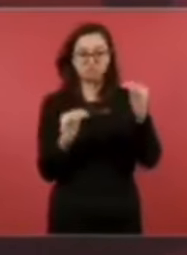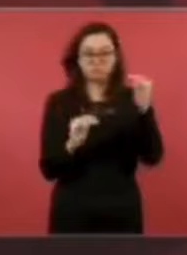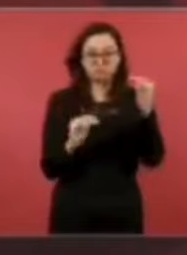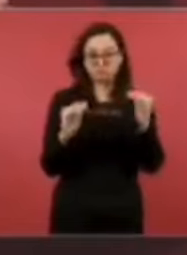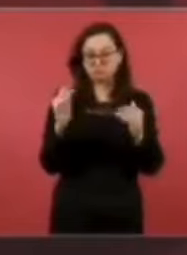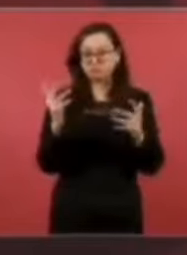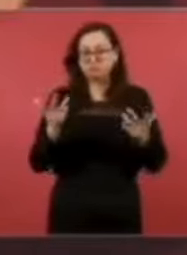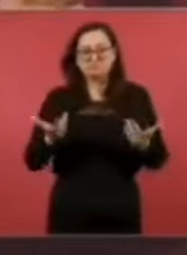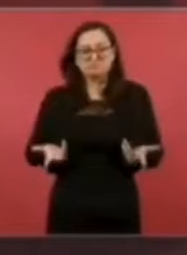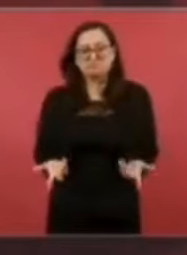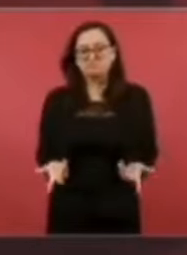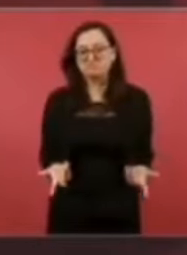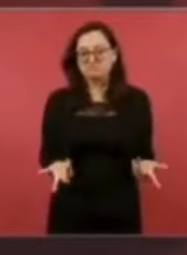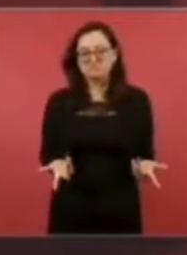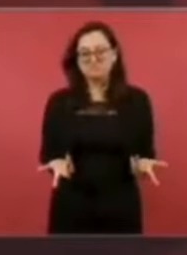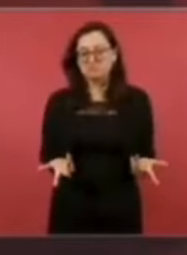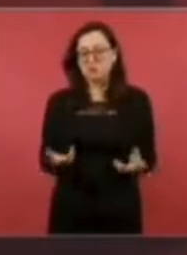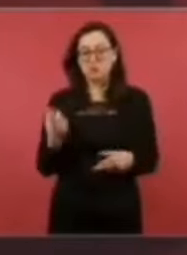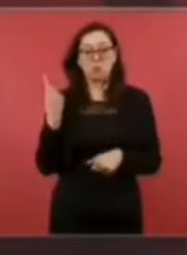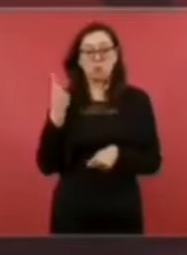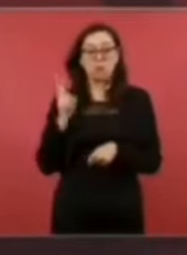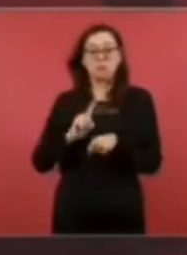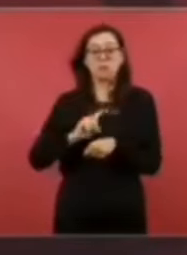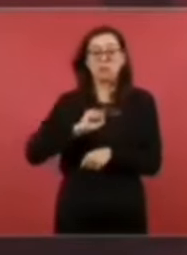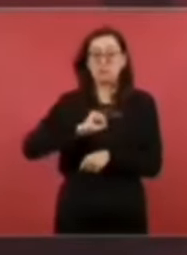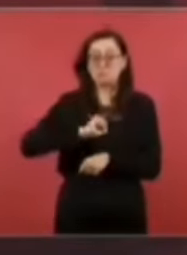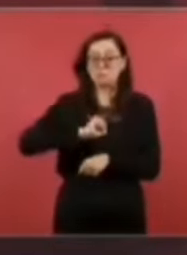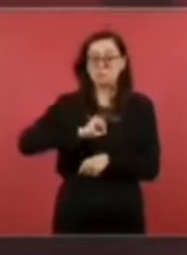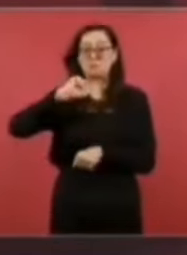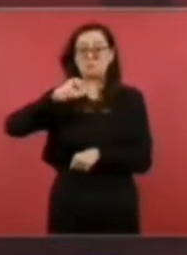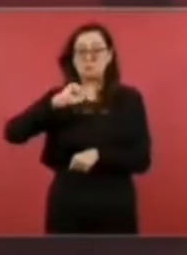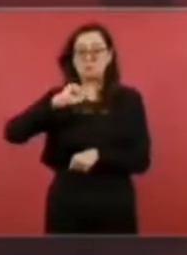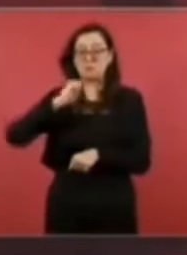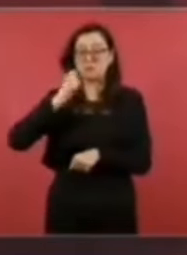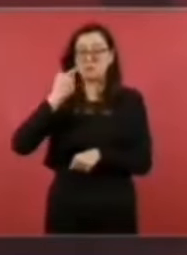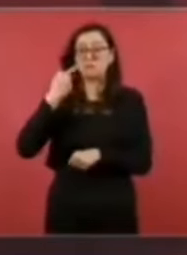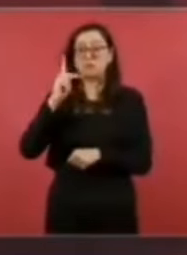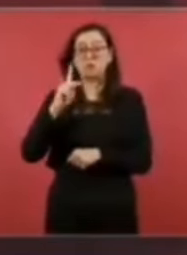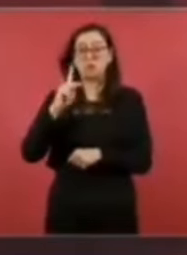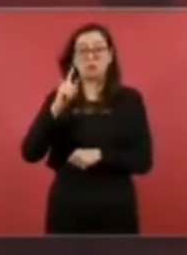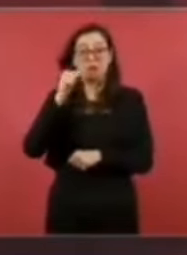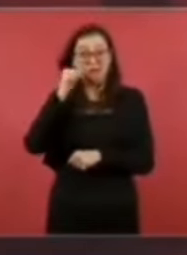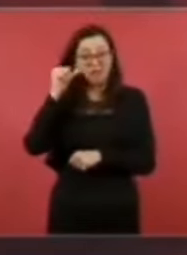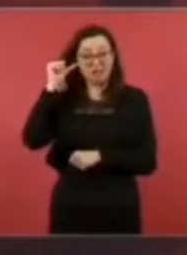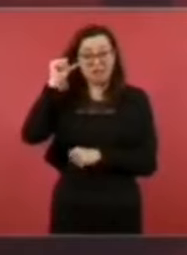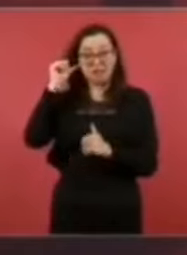Es decir, ayer sí, siguió siendo el peso